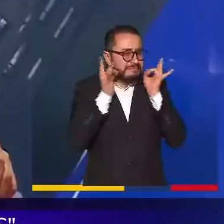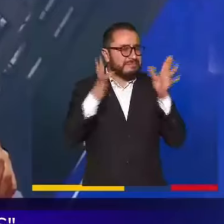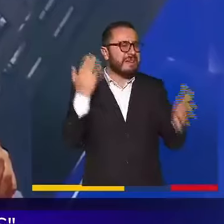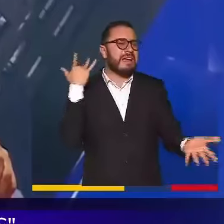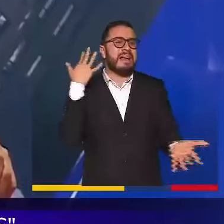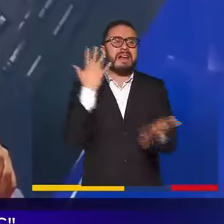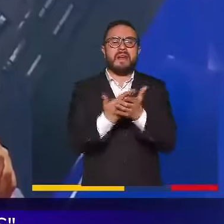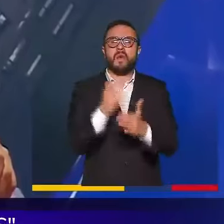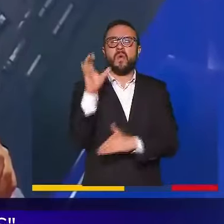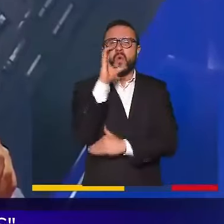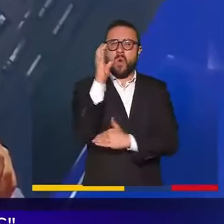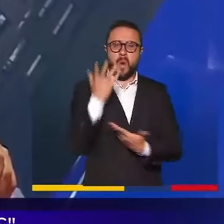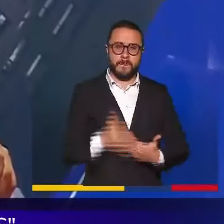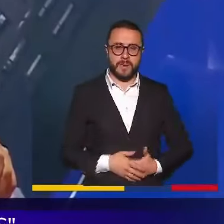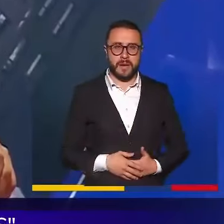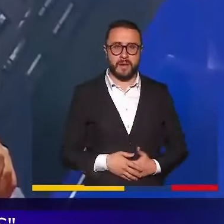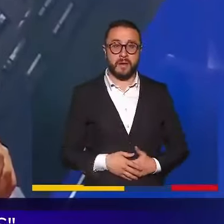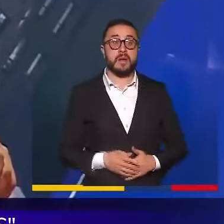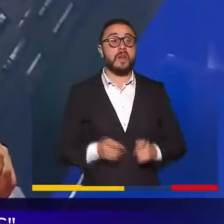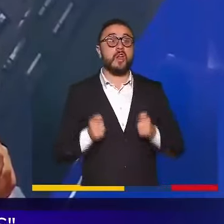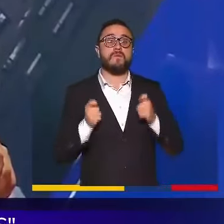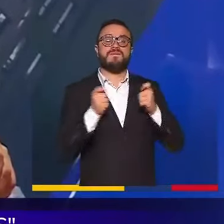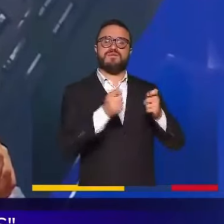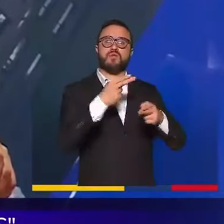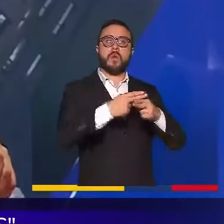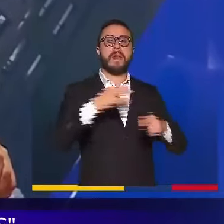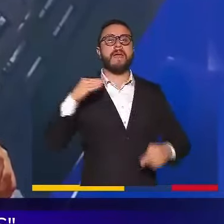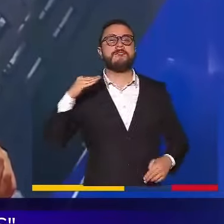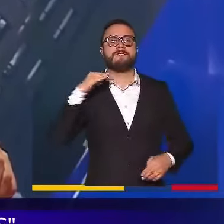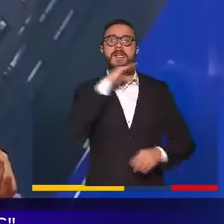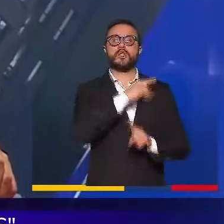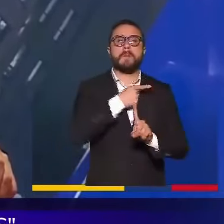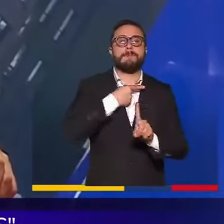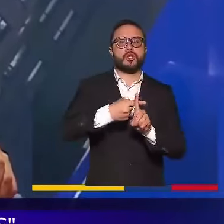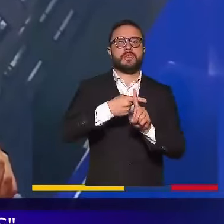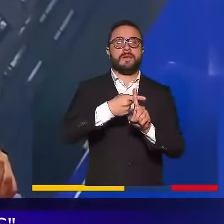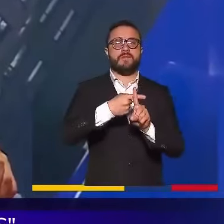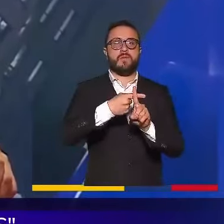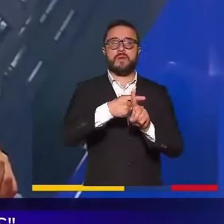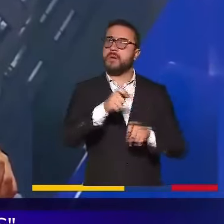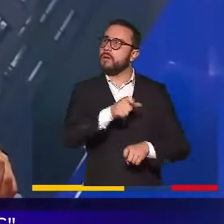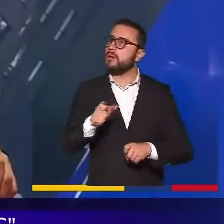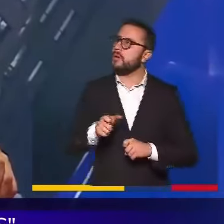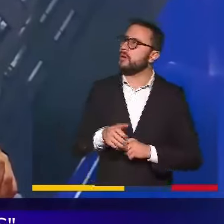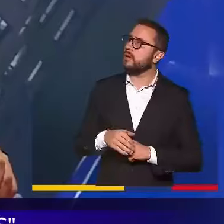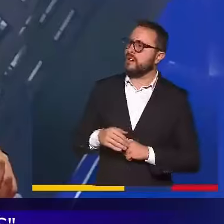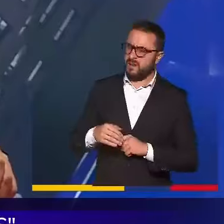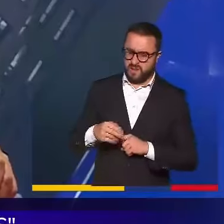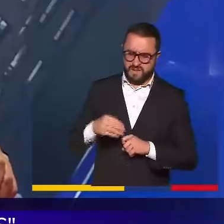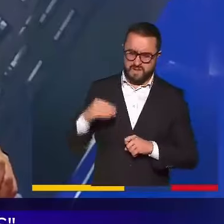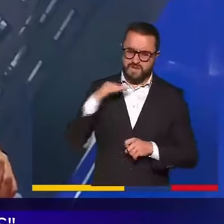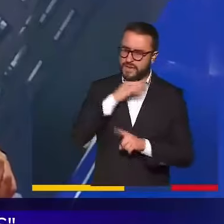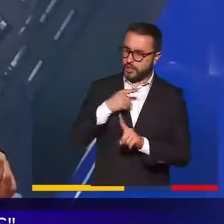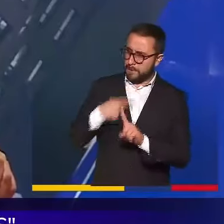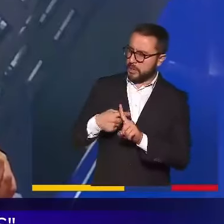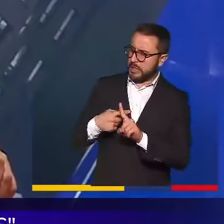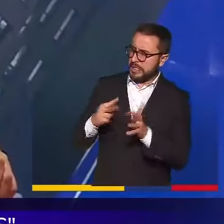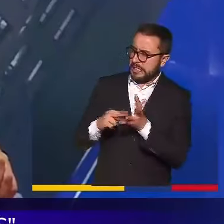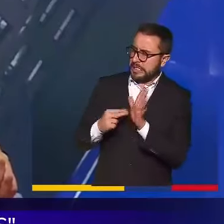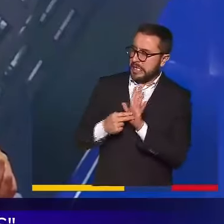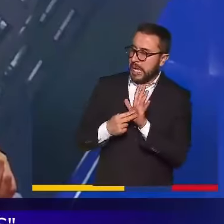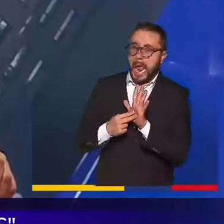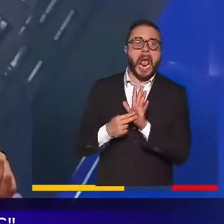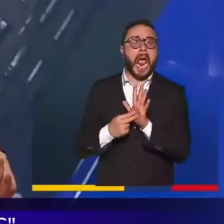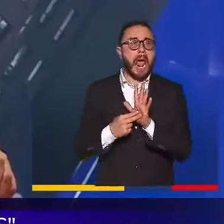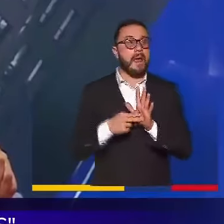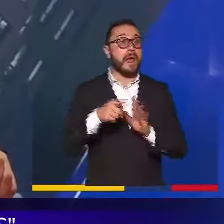Colombia! Y le pusieron falsos positivos para que la gente no entienda que su juventud son